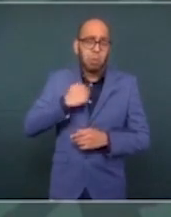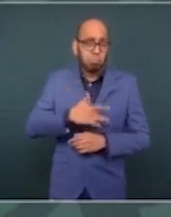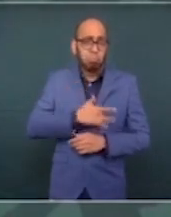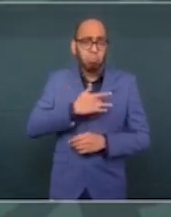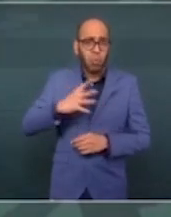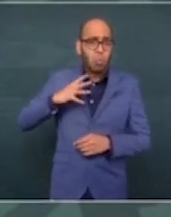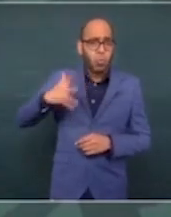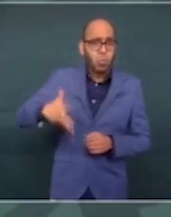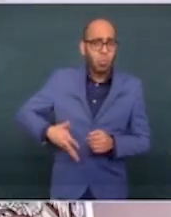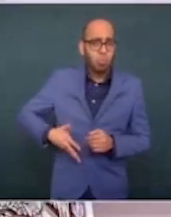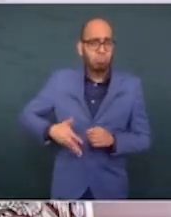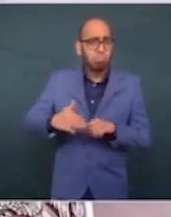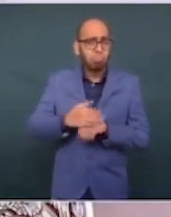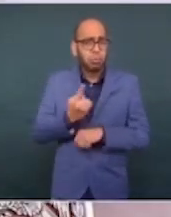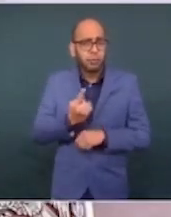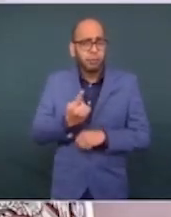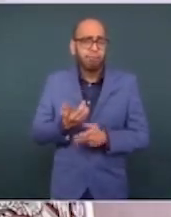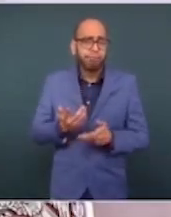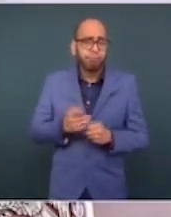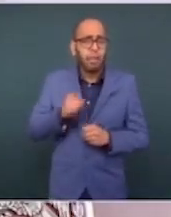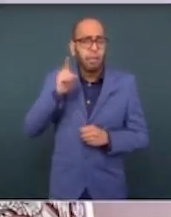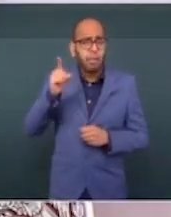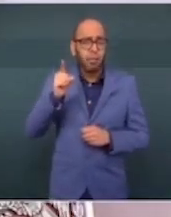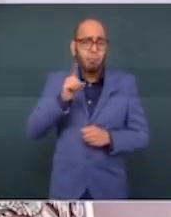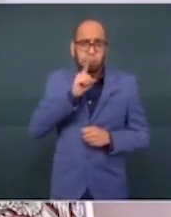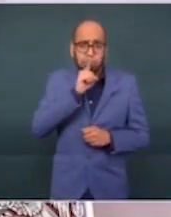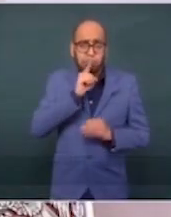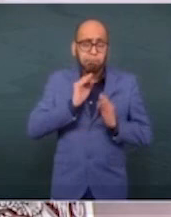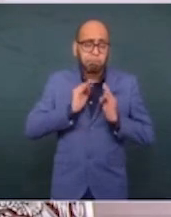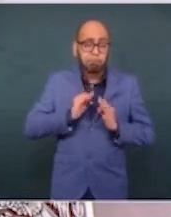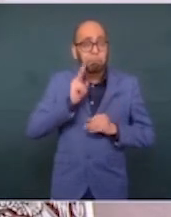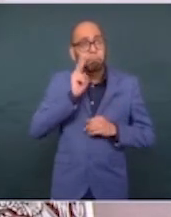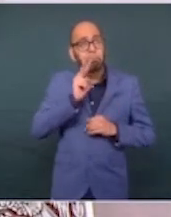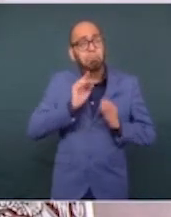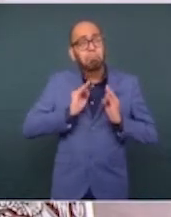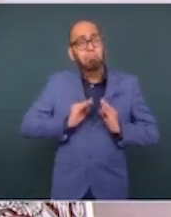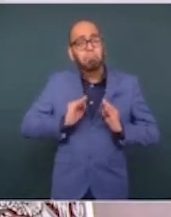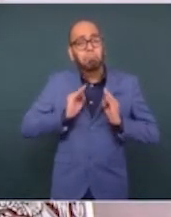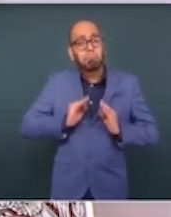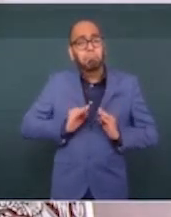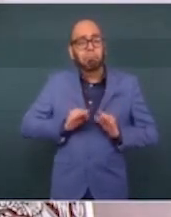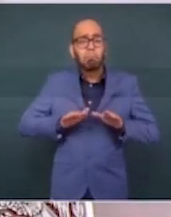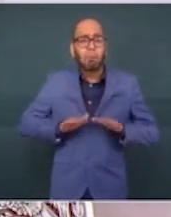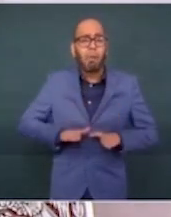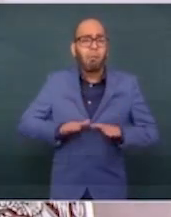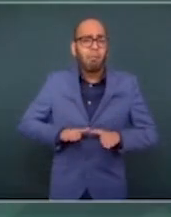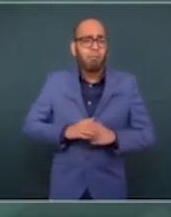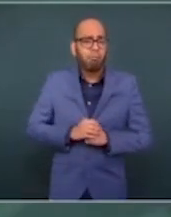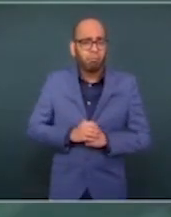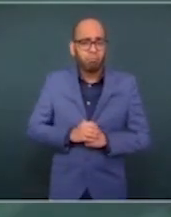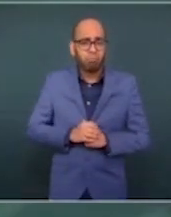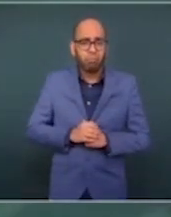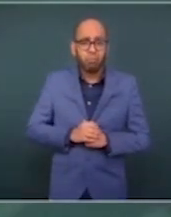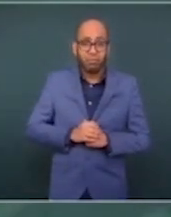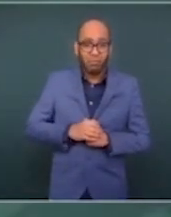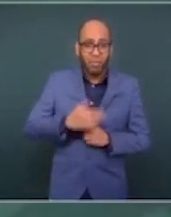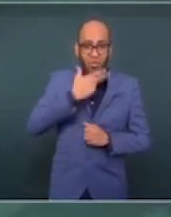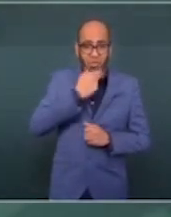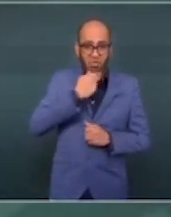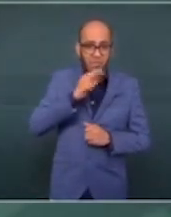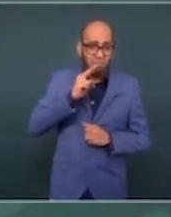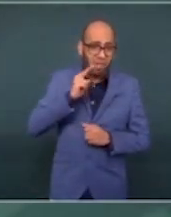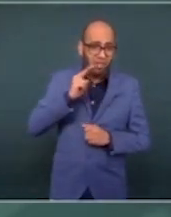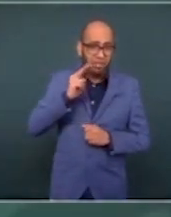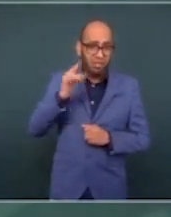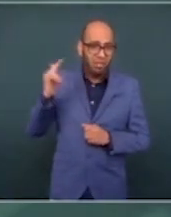actuó con tranquilidad, con calma. Lo vi muy descompuesto a este señor,